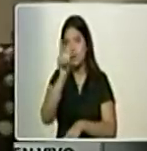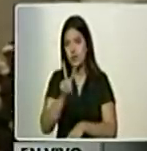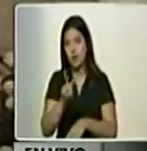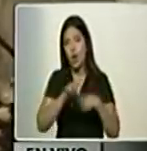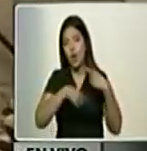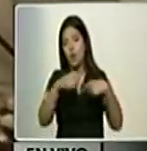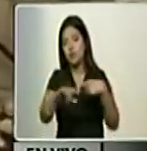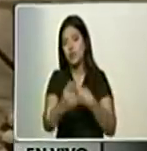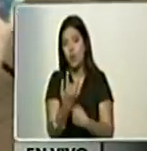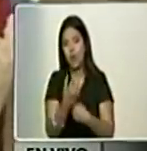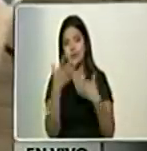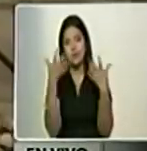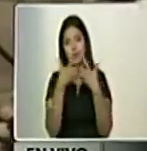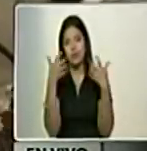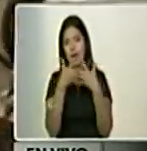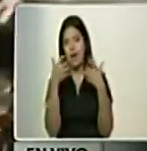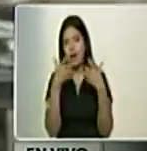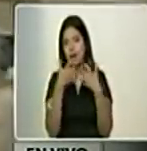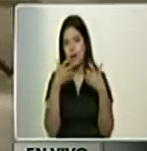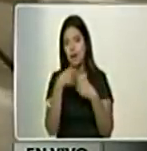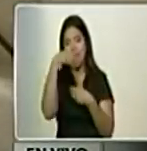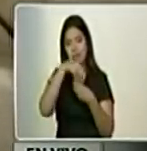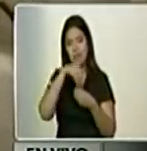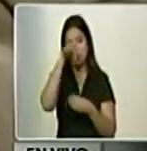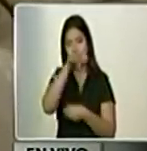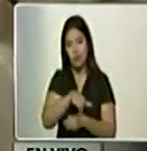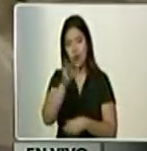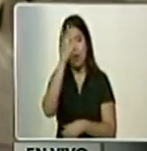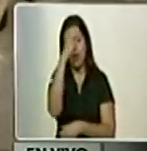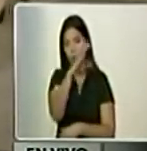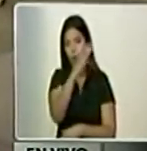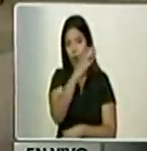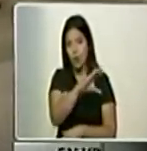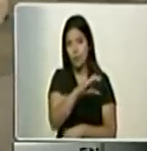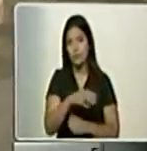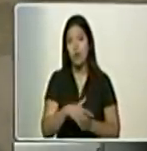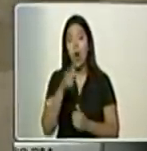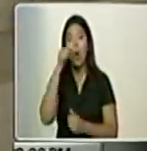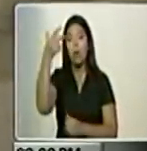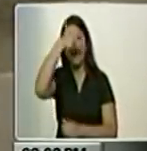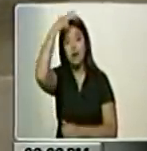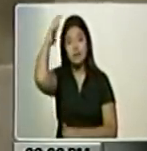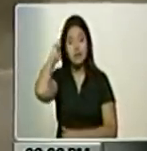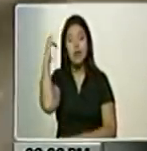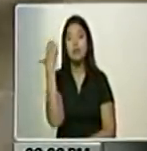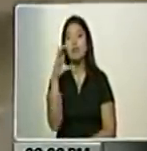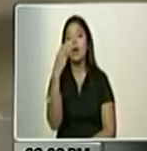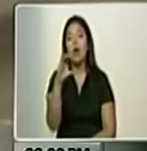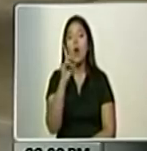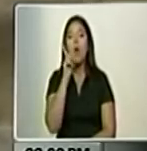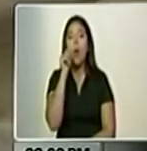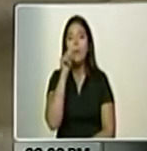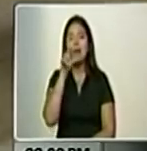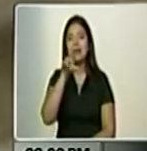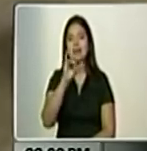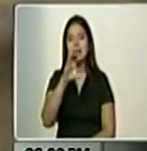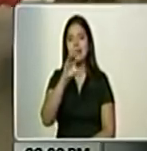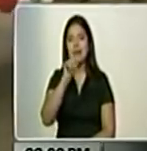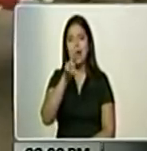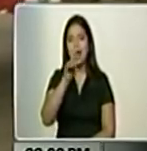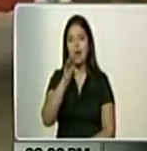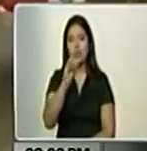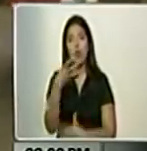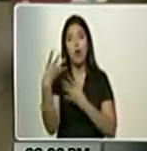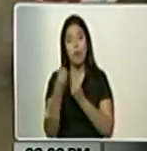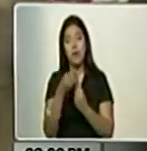consecuencia todo esto de una guerra dentro del territorio colombiano el canciller de Ecuador Ricardo Patiño Está también acompañando